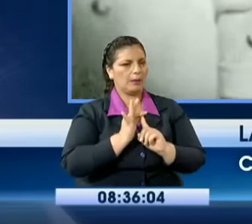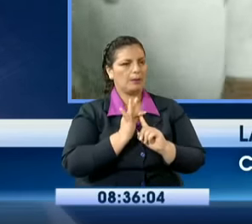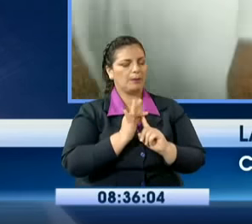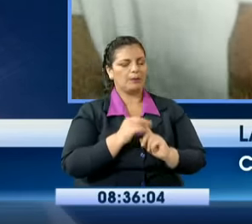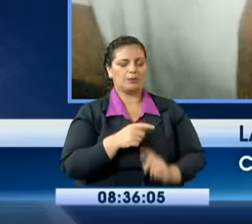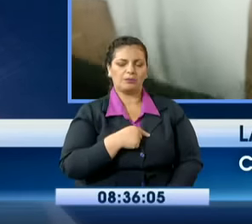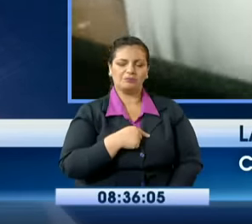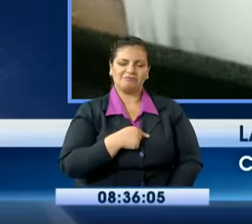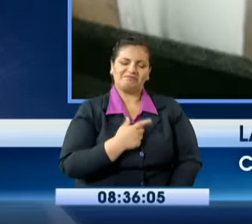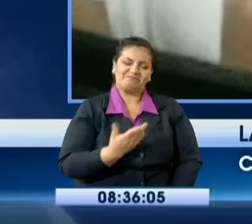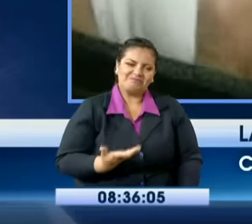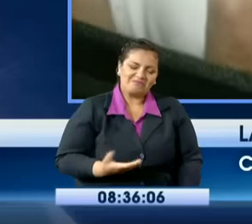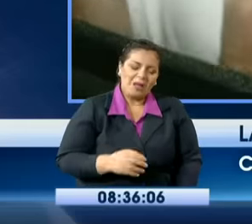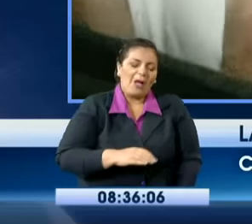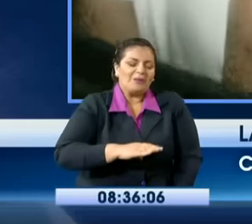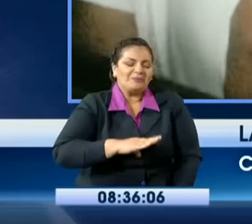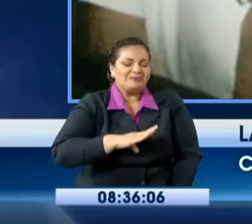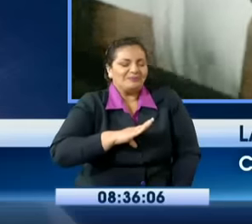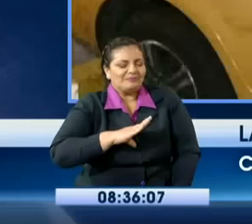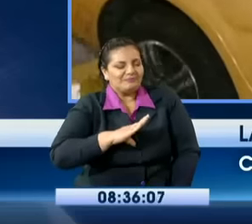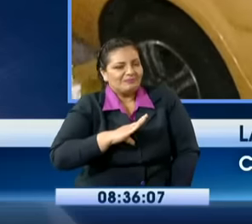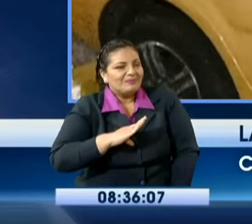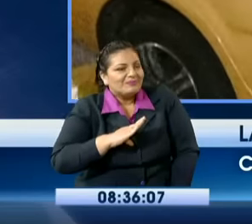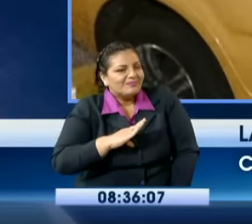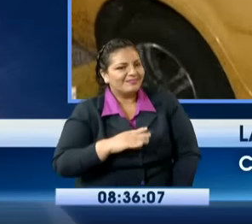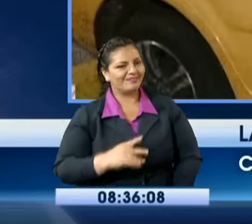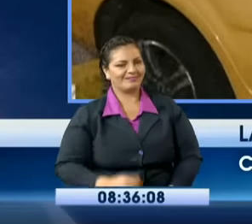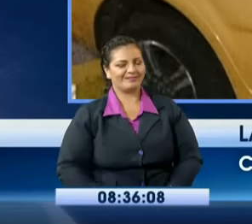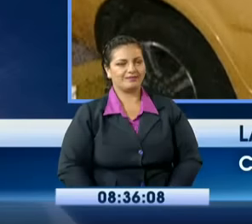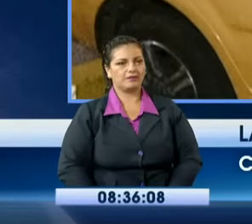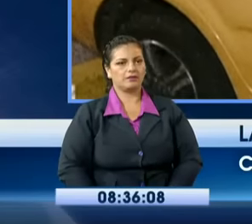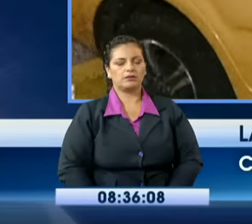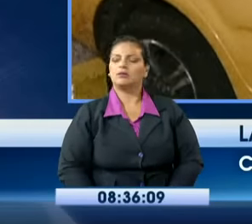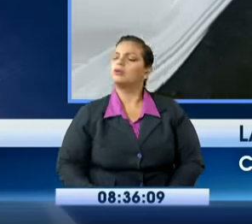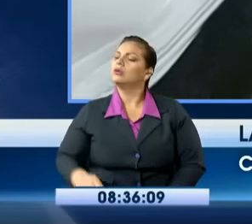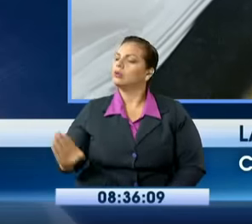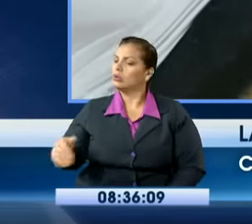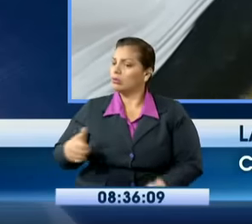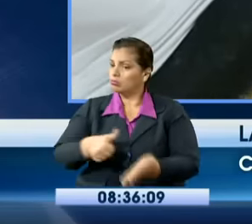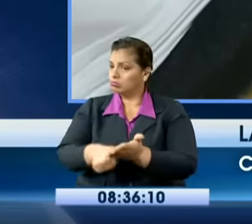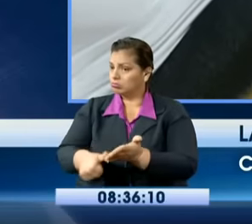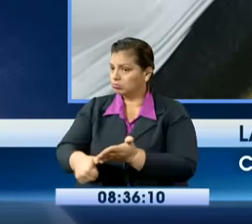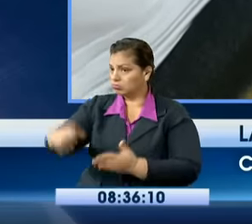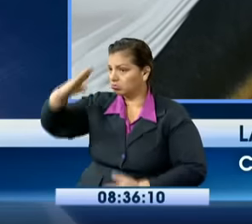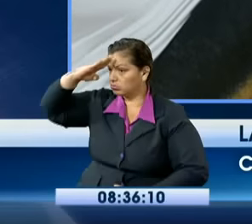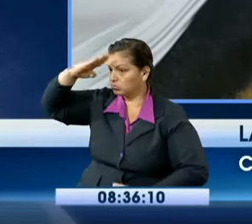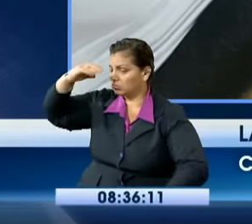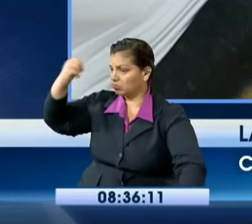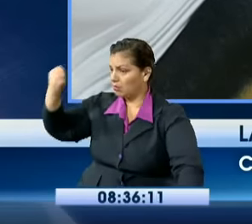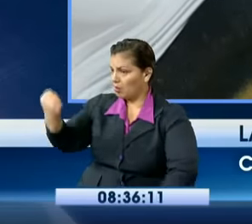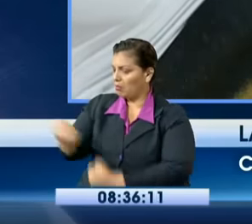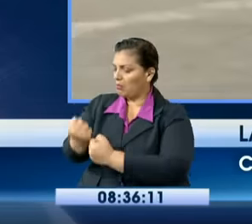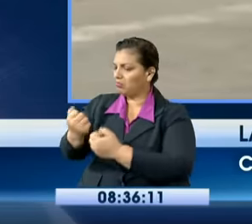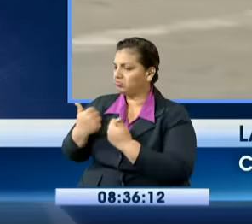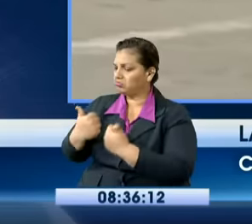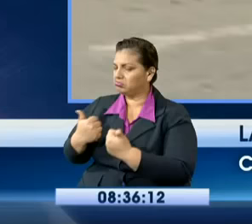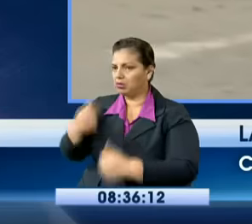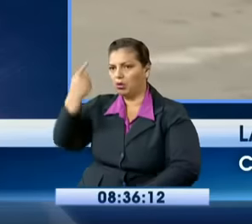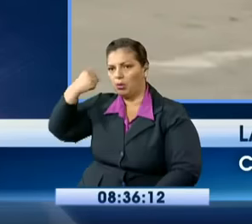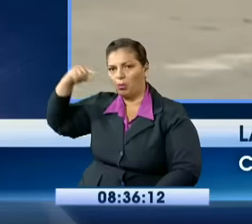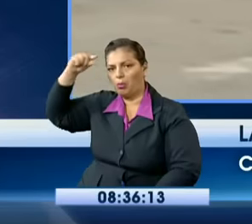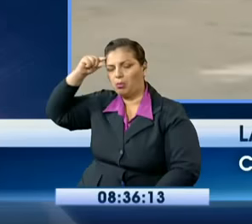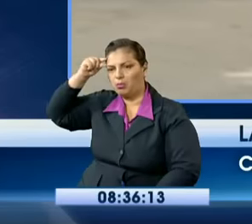orgullo. Tenemos que resaltar que si no tuviesen el apoyo que tienen de parte del señor ministro del Interior, y de parte, lógicamente, del gobierno nacional, no